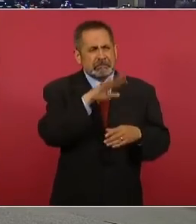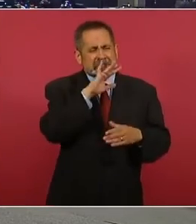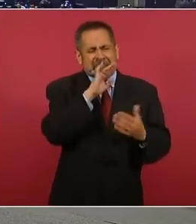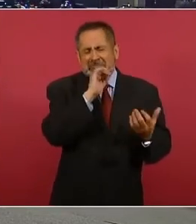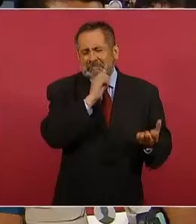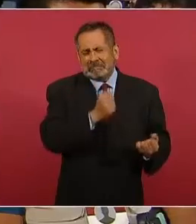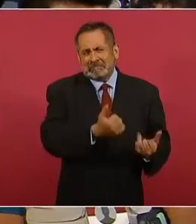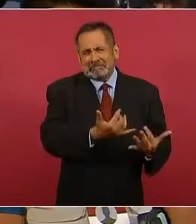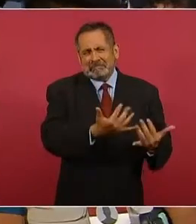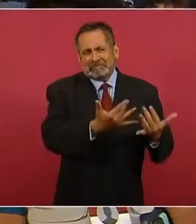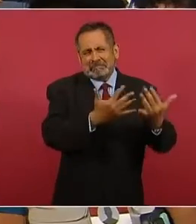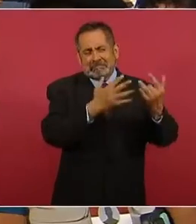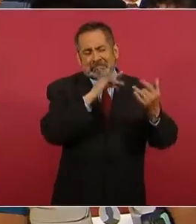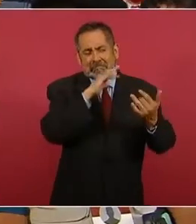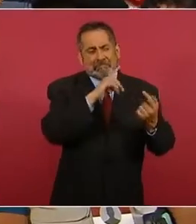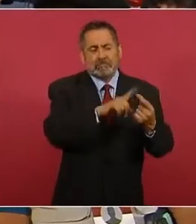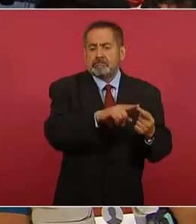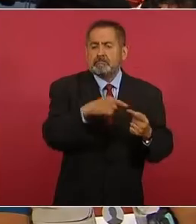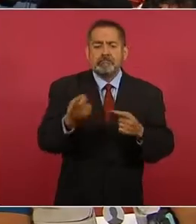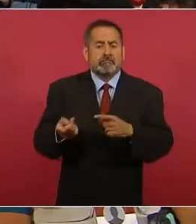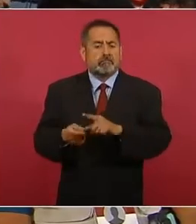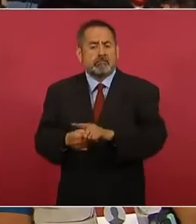contaminan más que